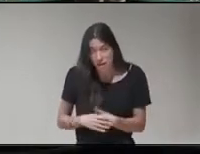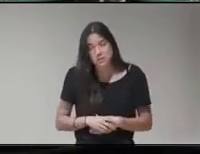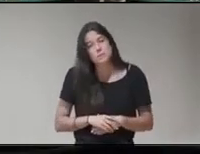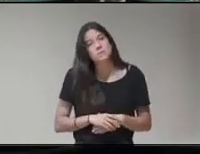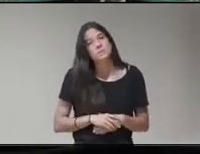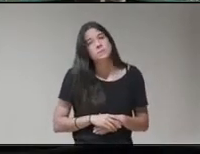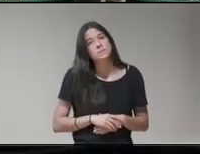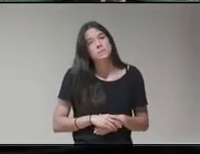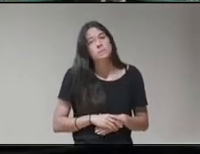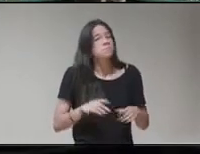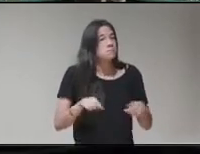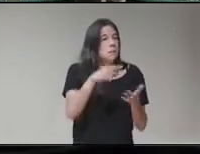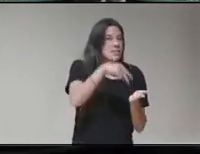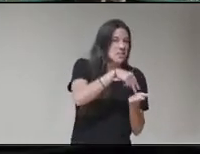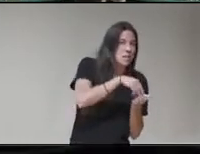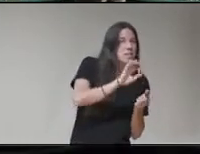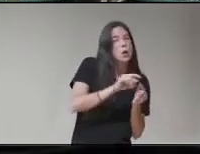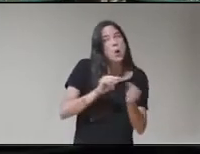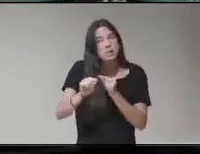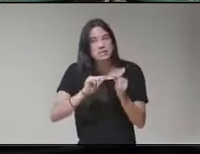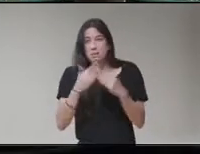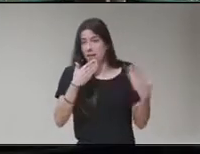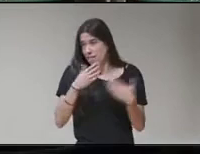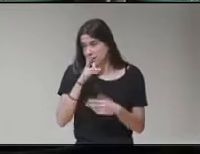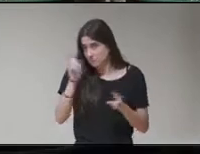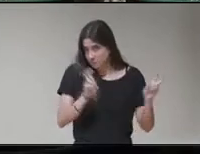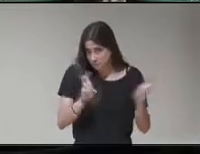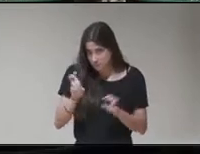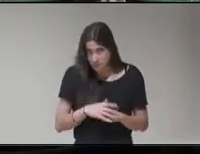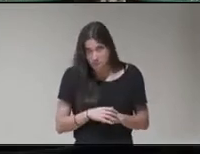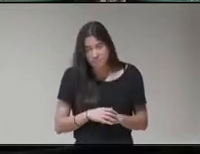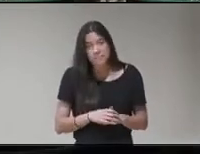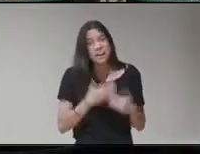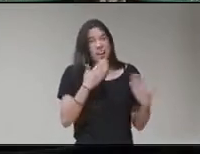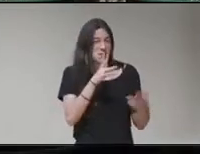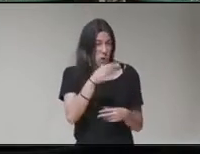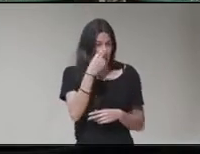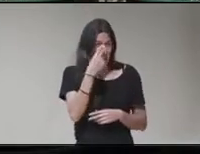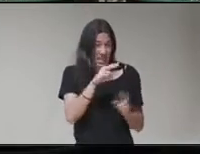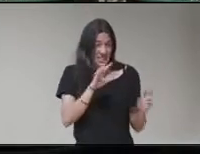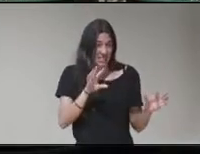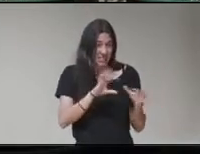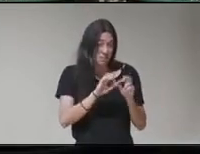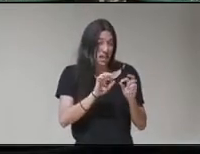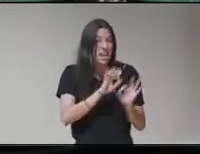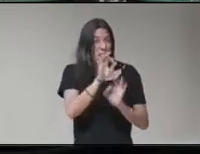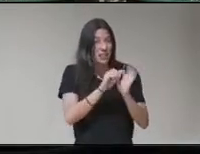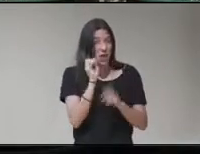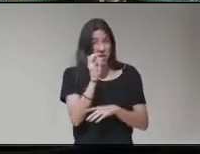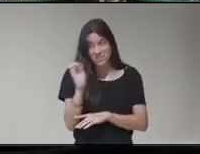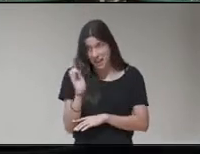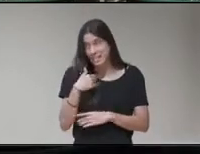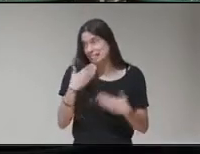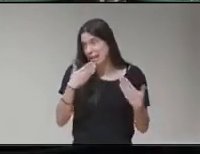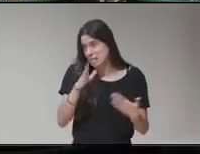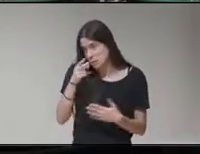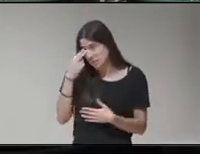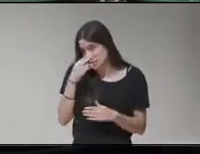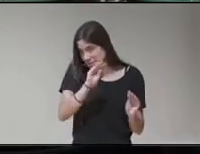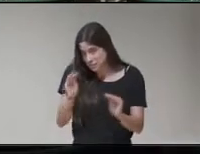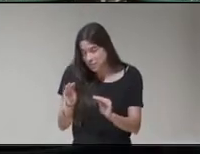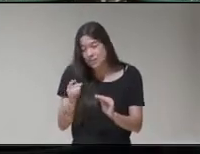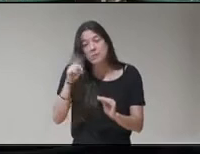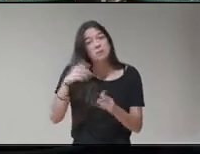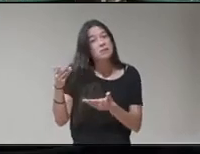sea presencialmente o sea en streaming, vuestro interés en este ciclo de charlas. Invitaros a